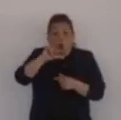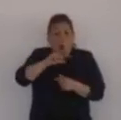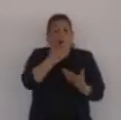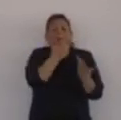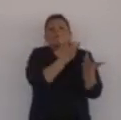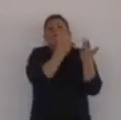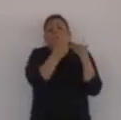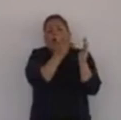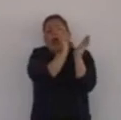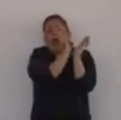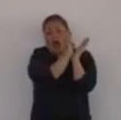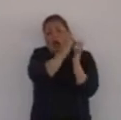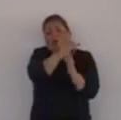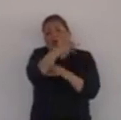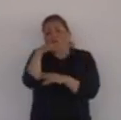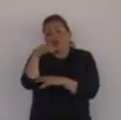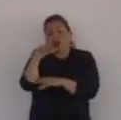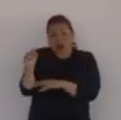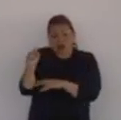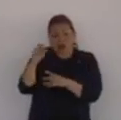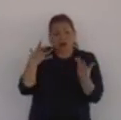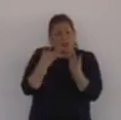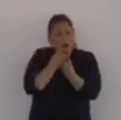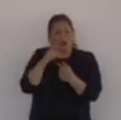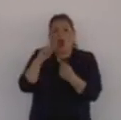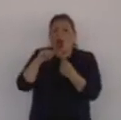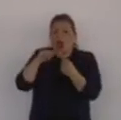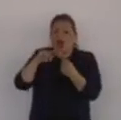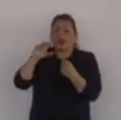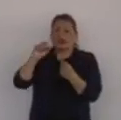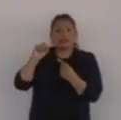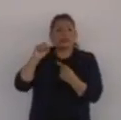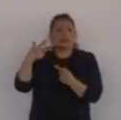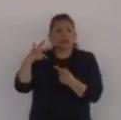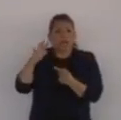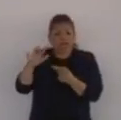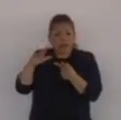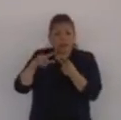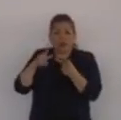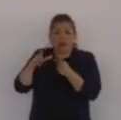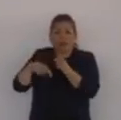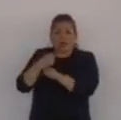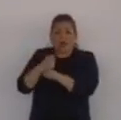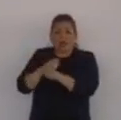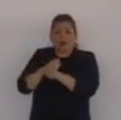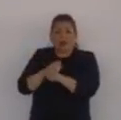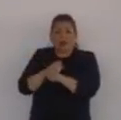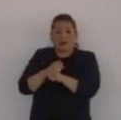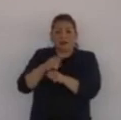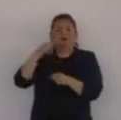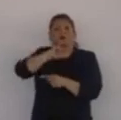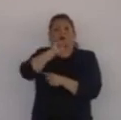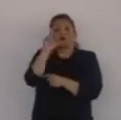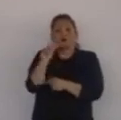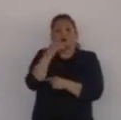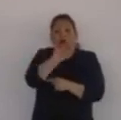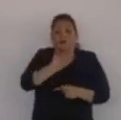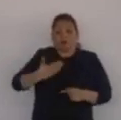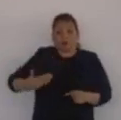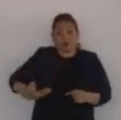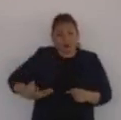los que no tenían y ya tenían 68 años. Después el presidente implementó un plan para que